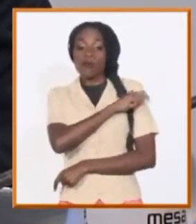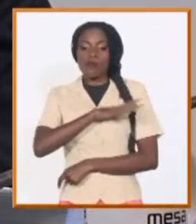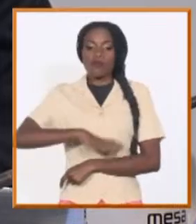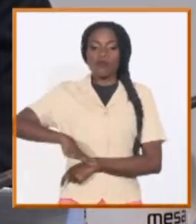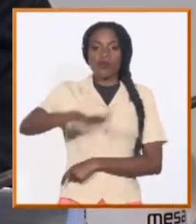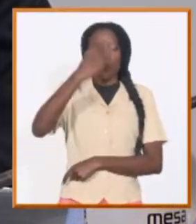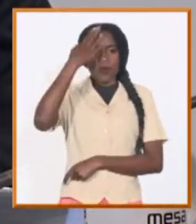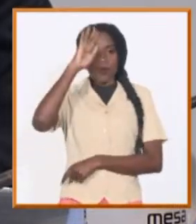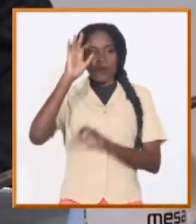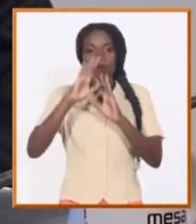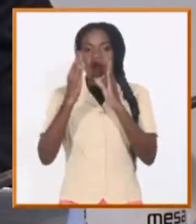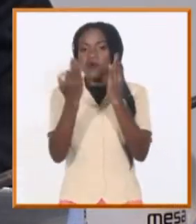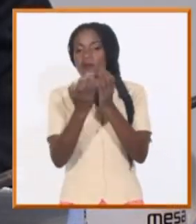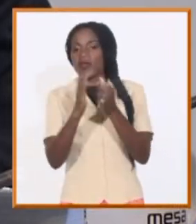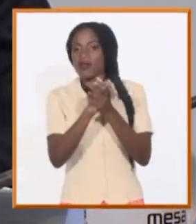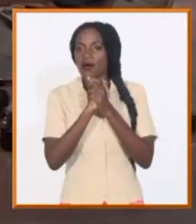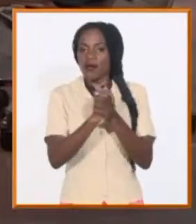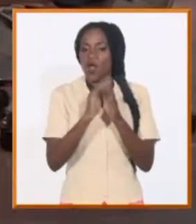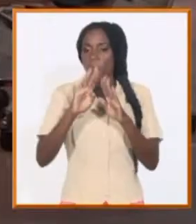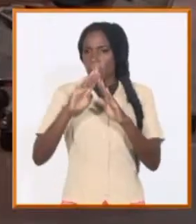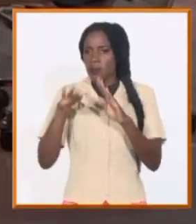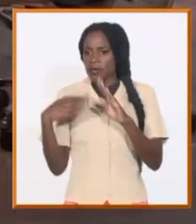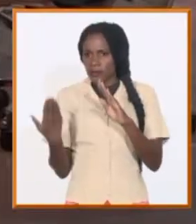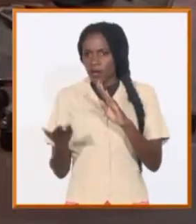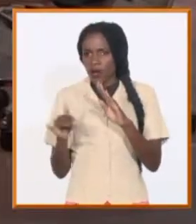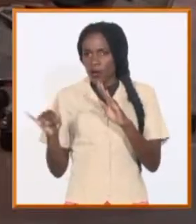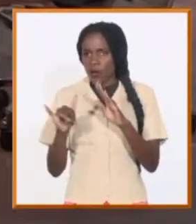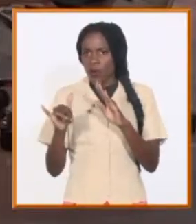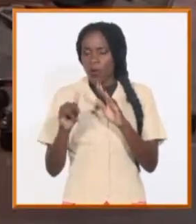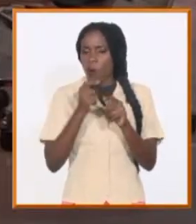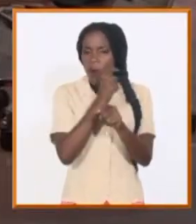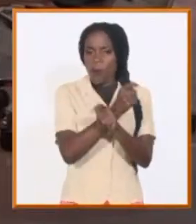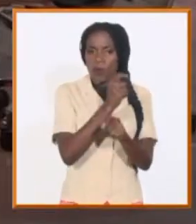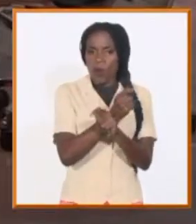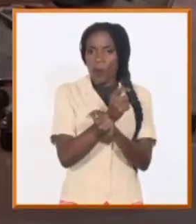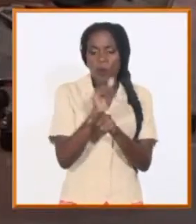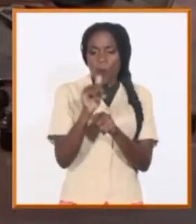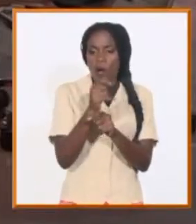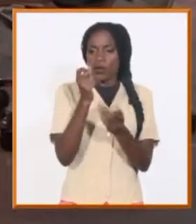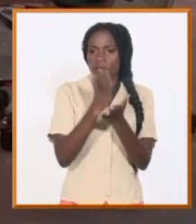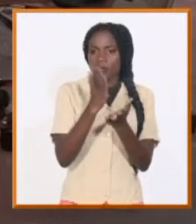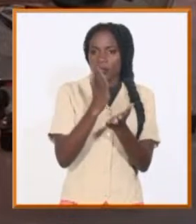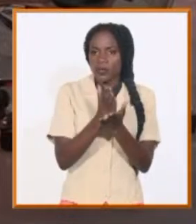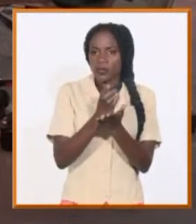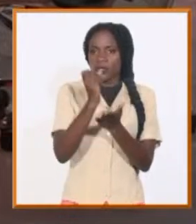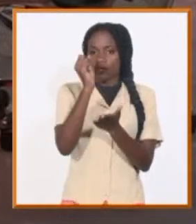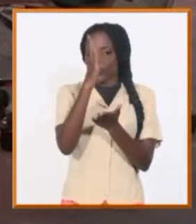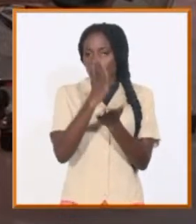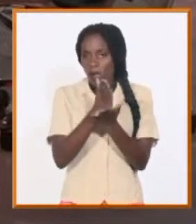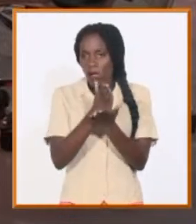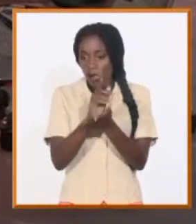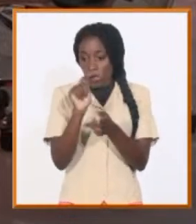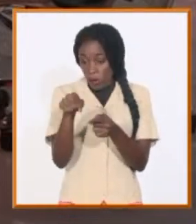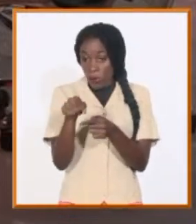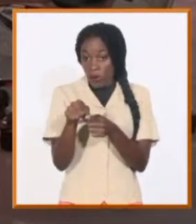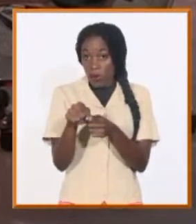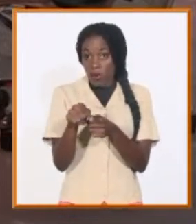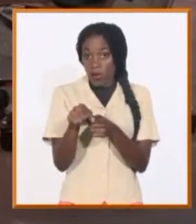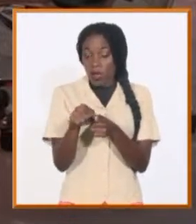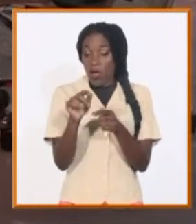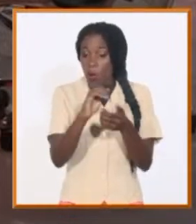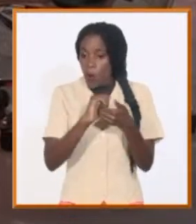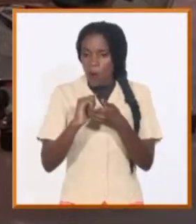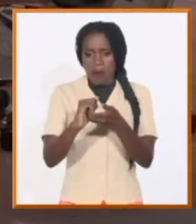los familiares, amigos, los vecinos, profesores de los estudiantes, de los atletas,